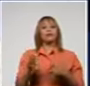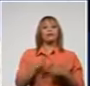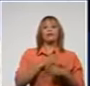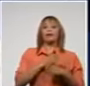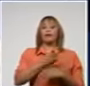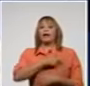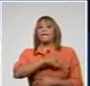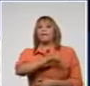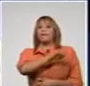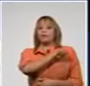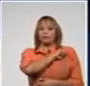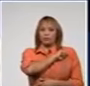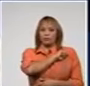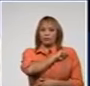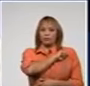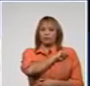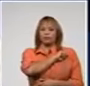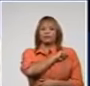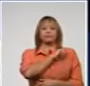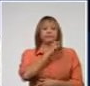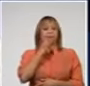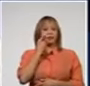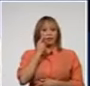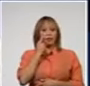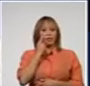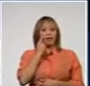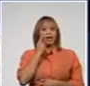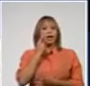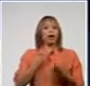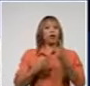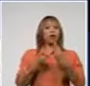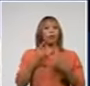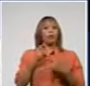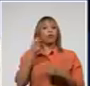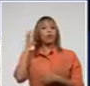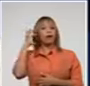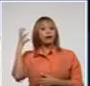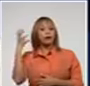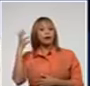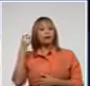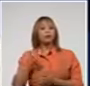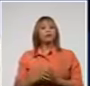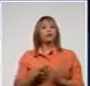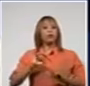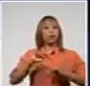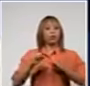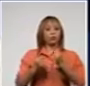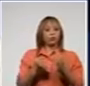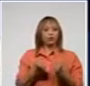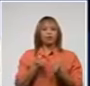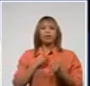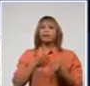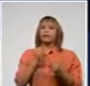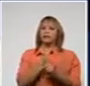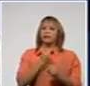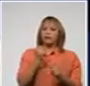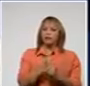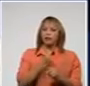población. Fíjense, hay organismos y órganos de control que están trabajando en esto,